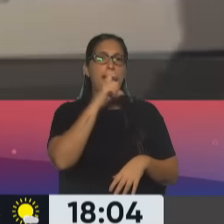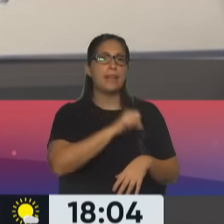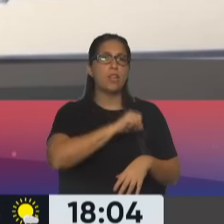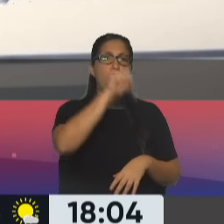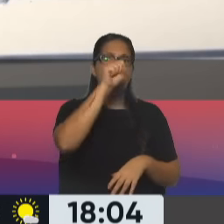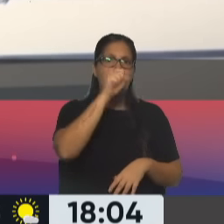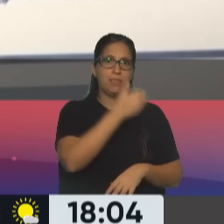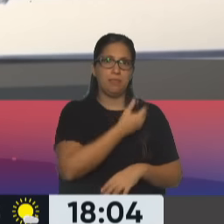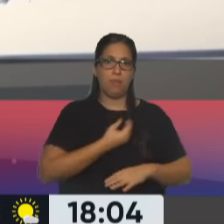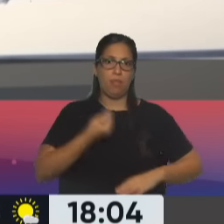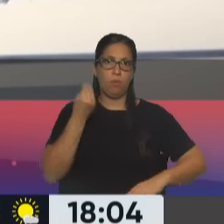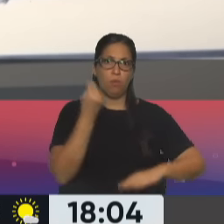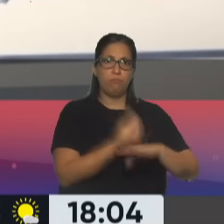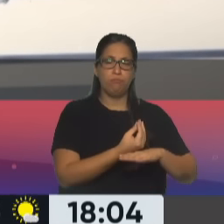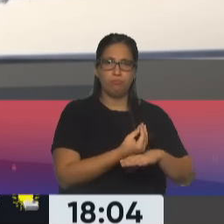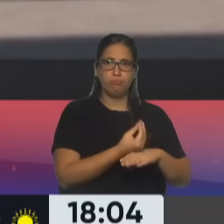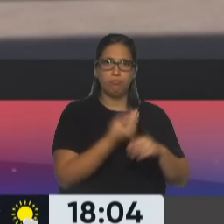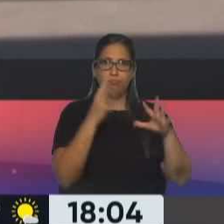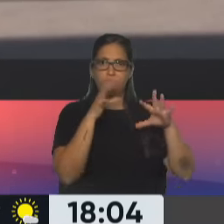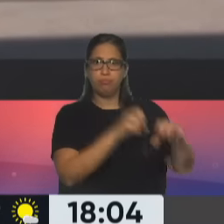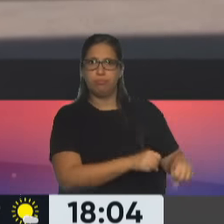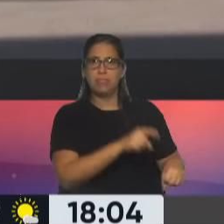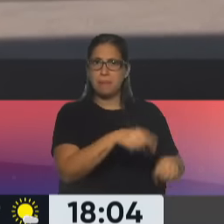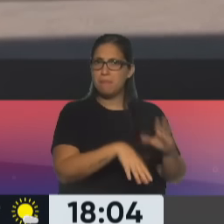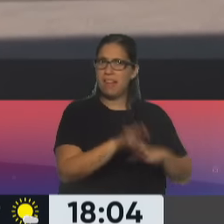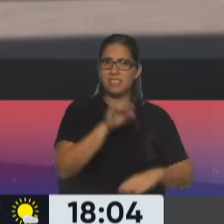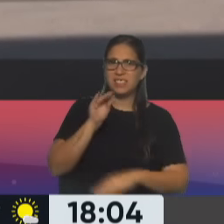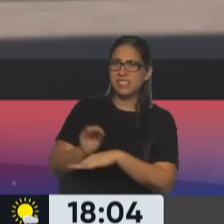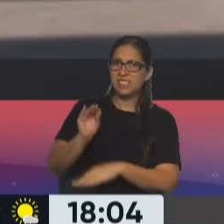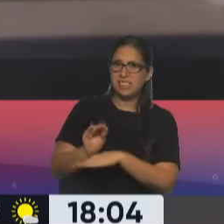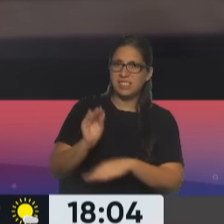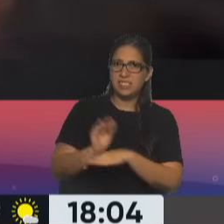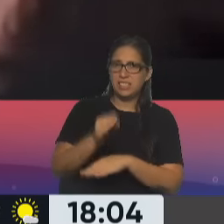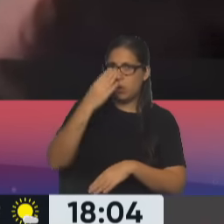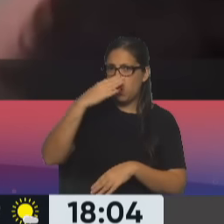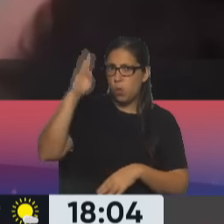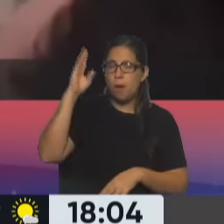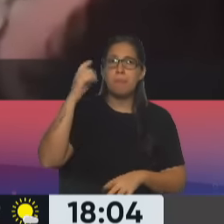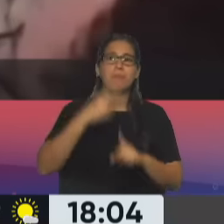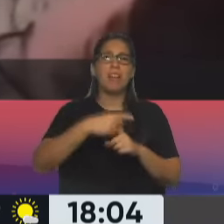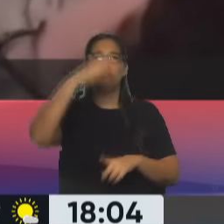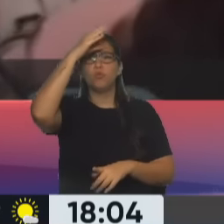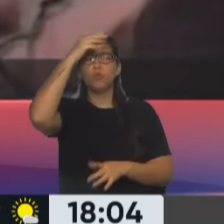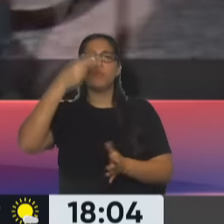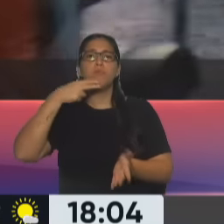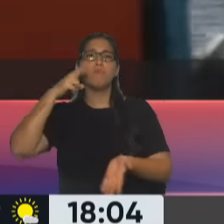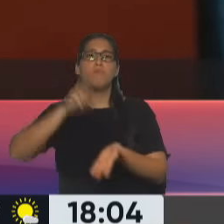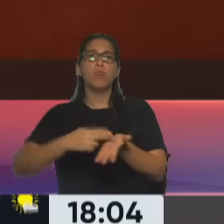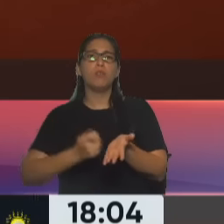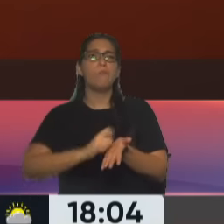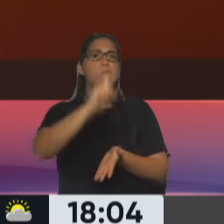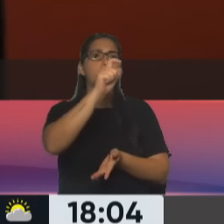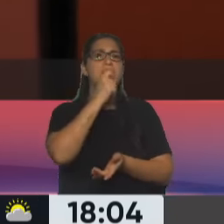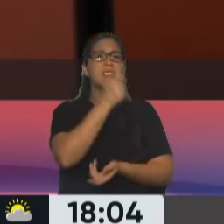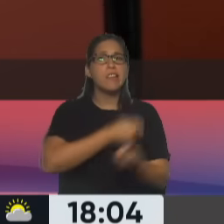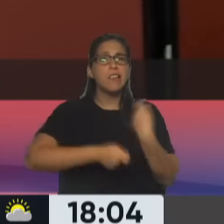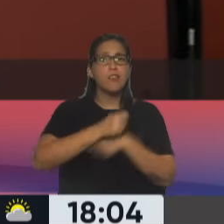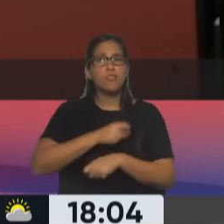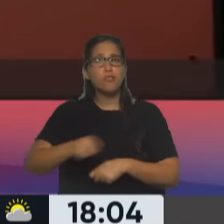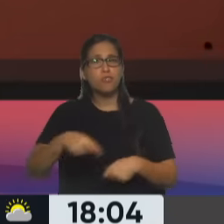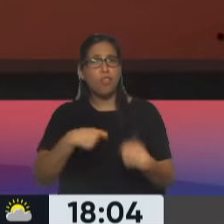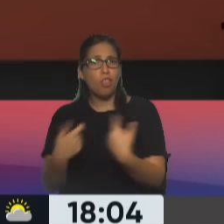presidencia de Venezuela, principal abastecedor de petróleo, y a la suba de aranceles anunciada por Donald Trump a quienes comercien con la